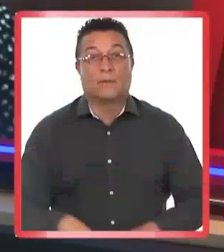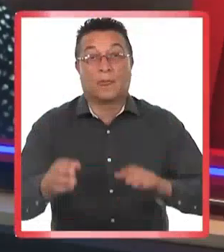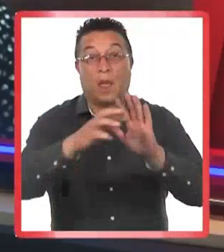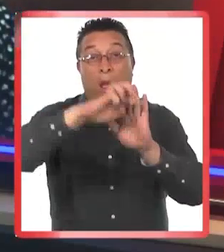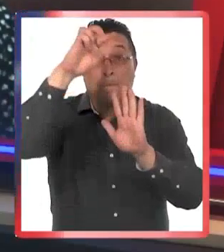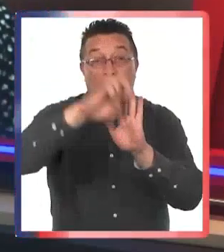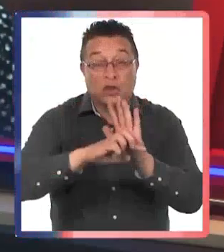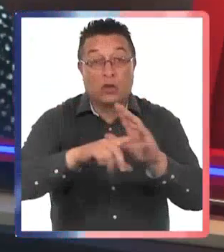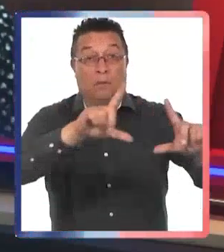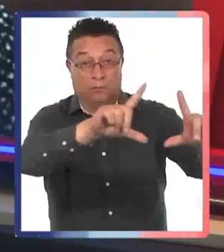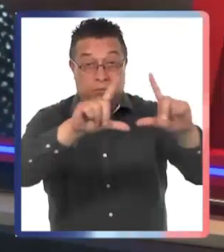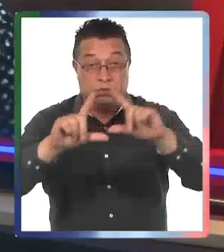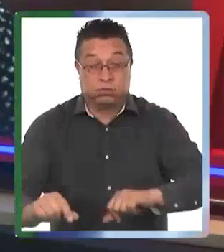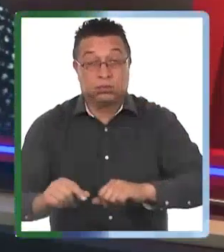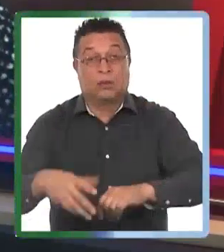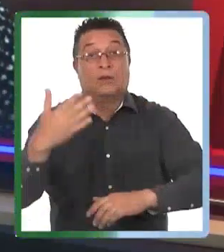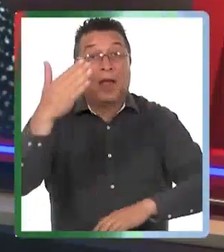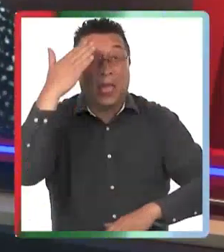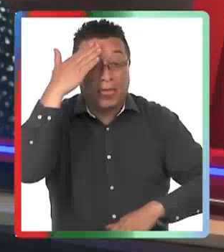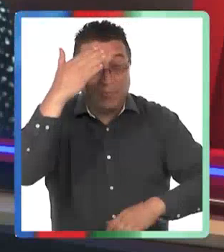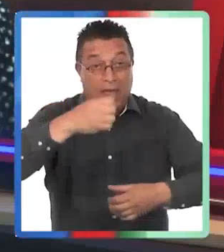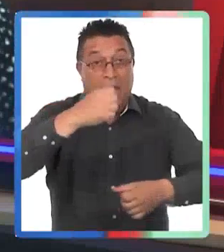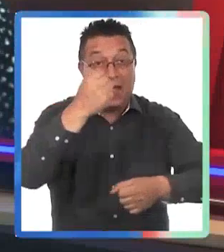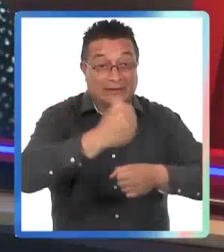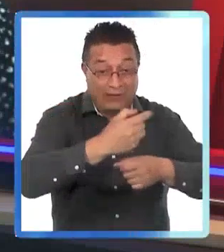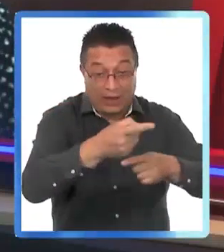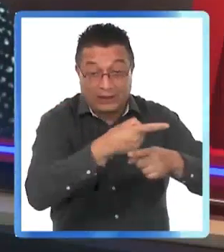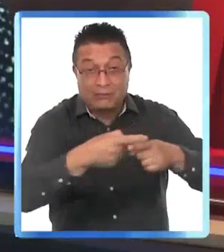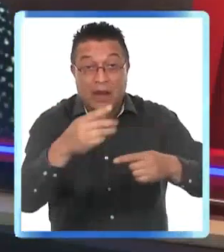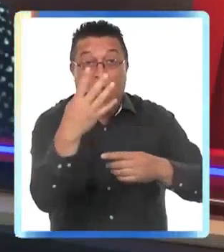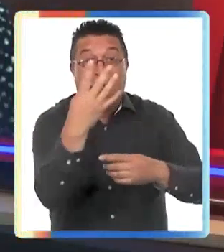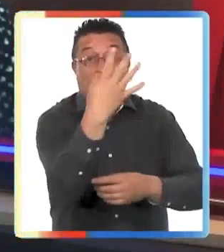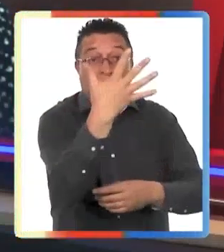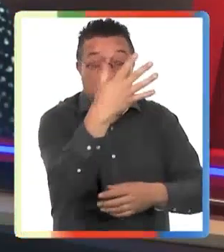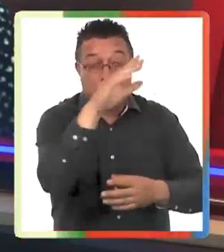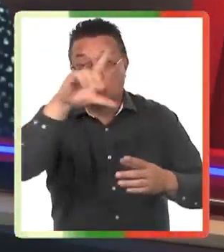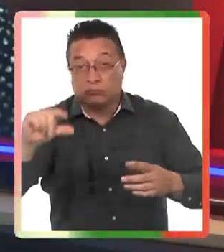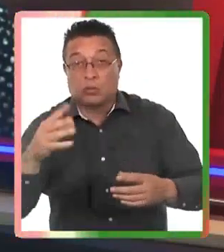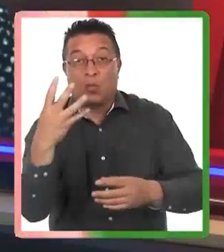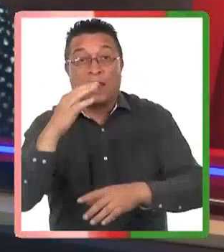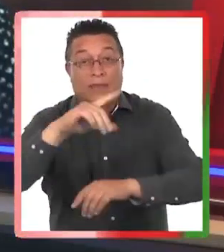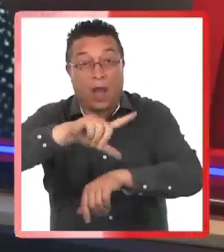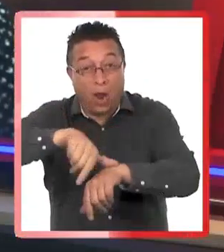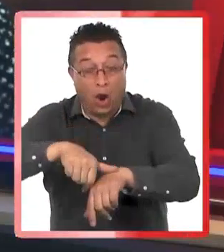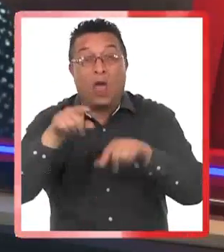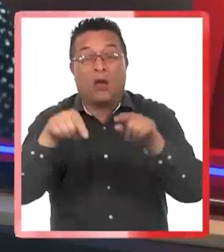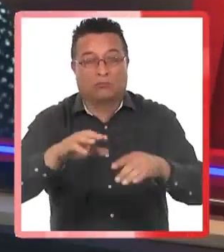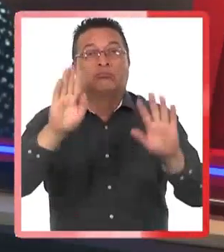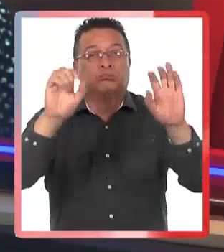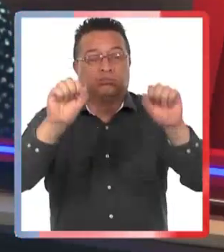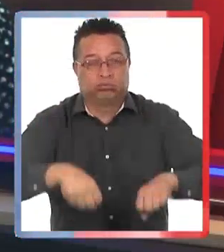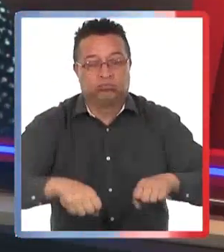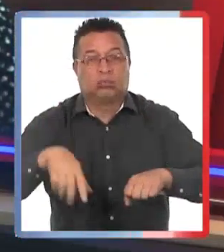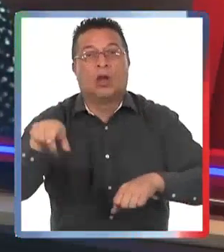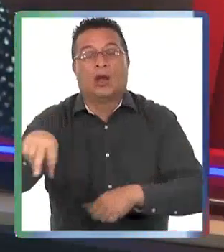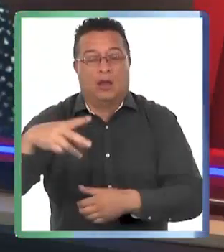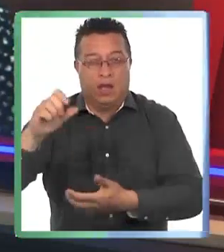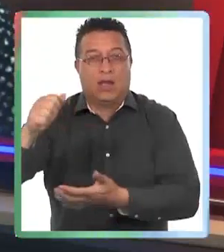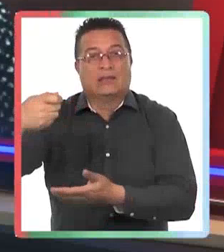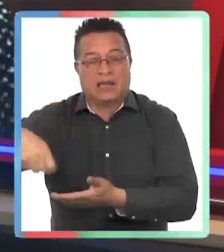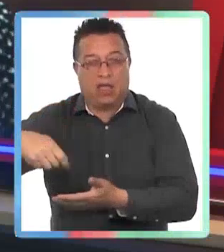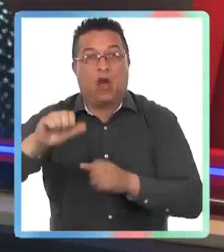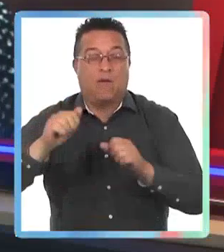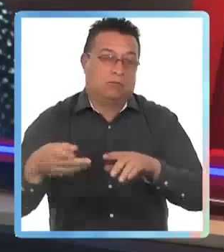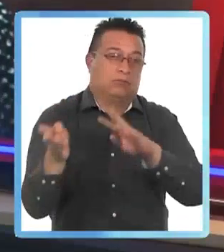El proyecto que reduce la jornada laboral de 45 a 40 horas semanales tuvo respaldo unánime en el Senado y pasó a la Cámara de Diputados para